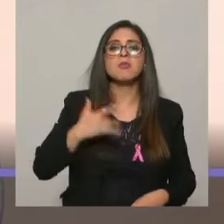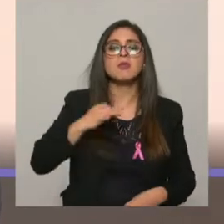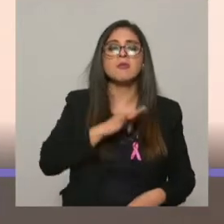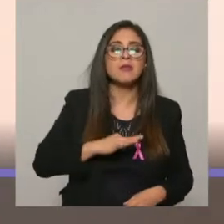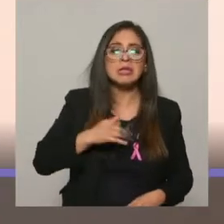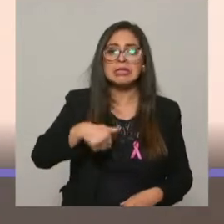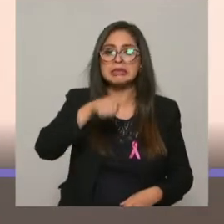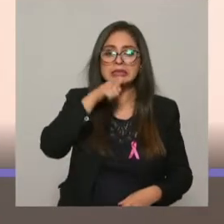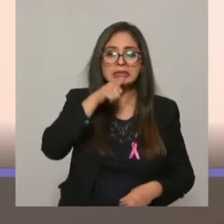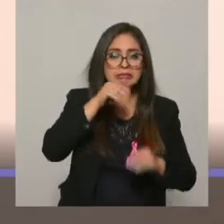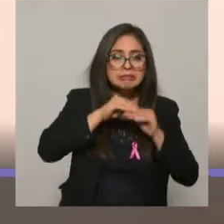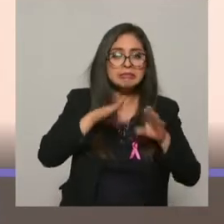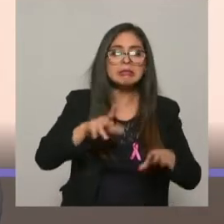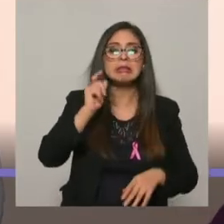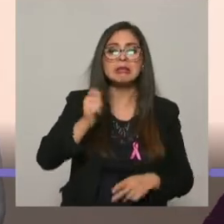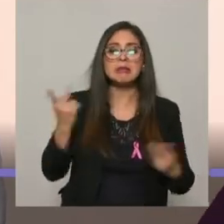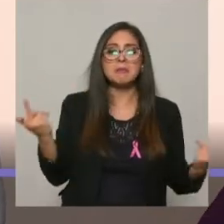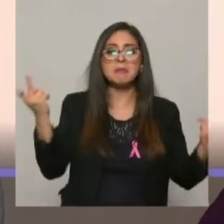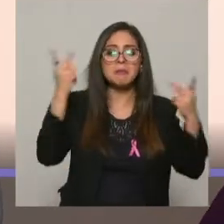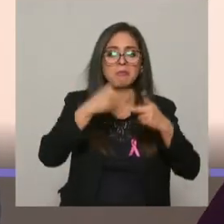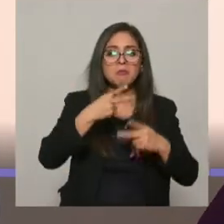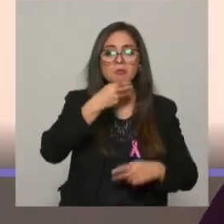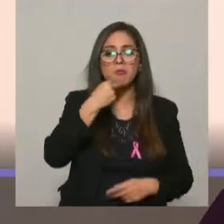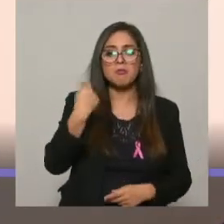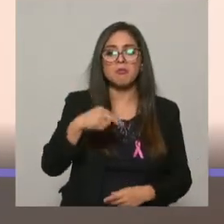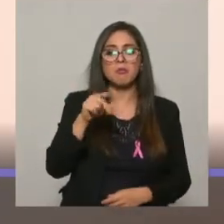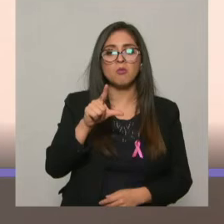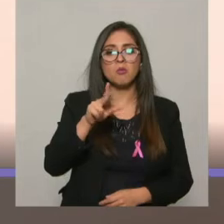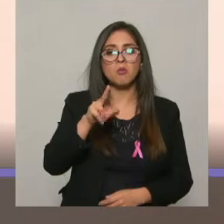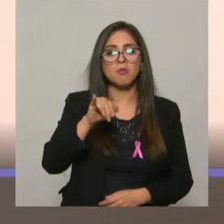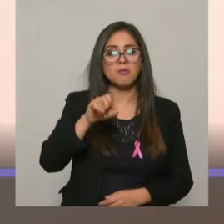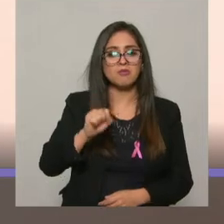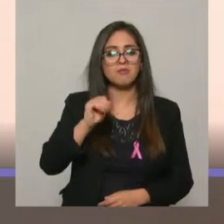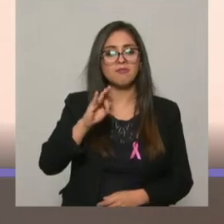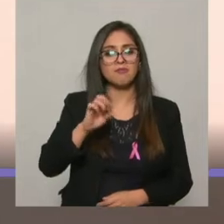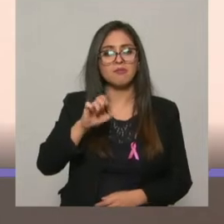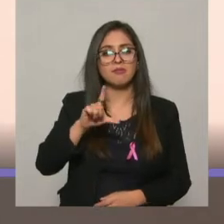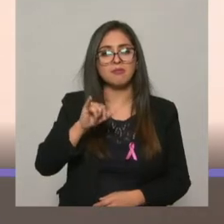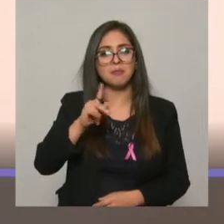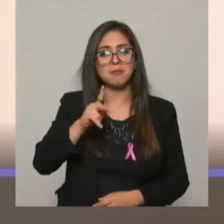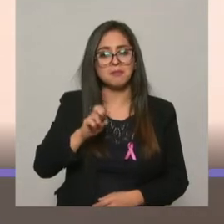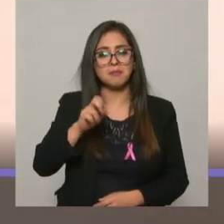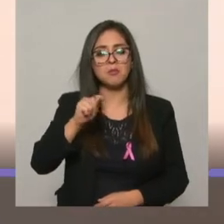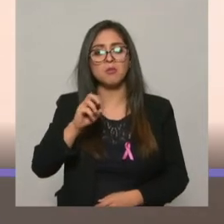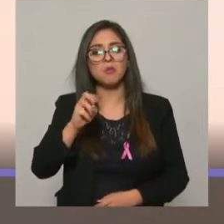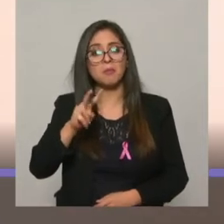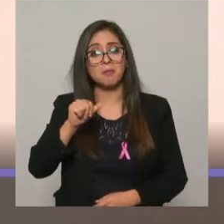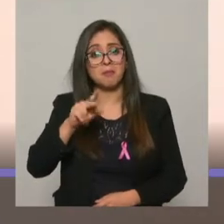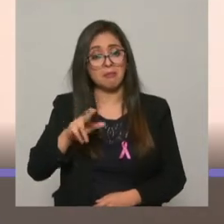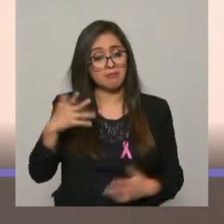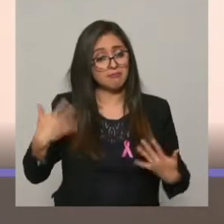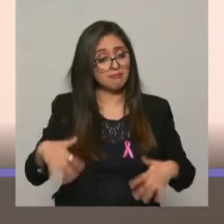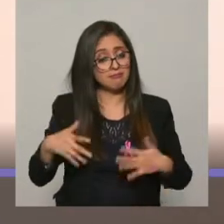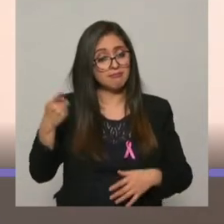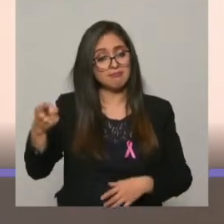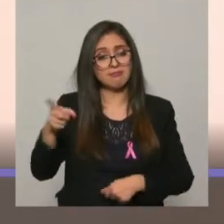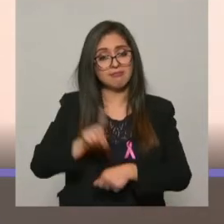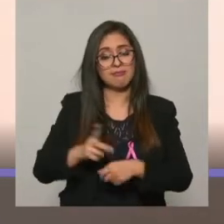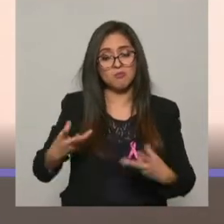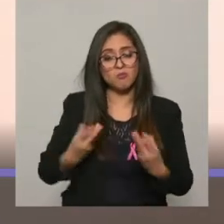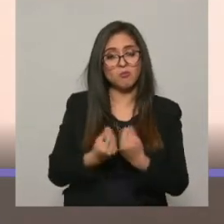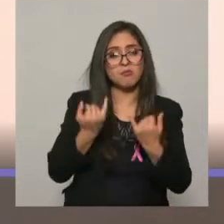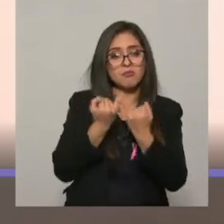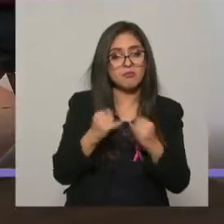habíamos dicho, pero nuestro padrino de estreno es Luis Felipe Tovar, así que ahí va a estar el día de hoy con nosotros y pues emocionados.